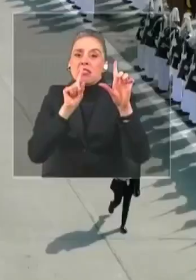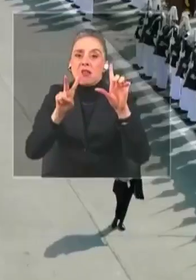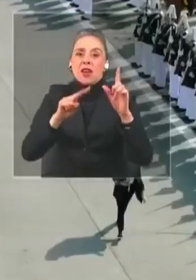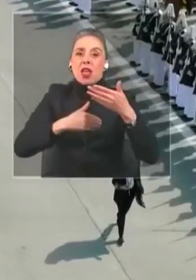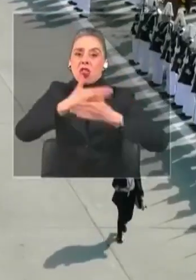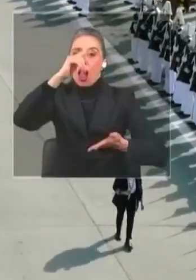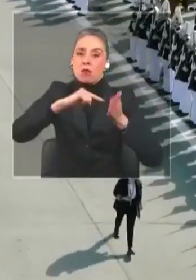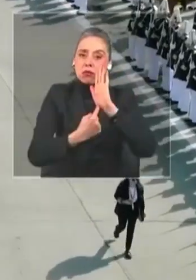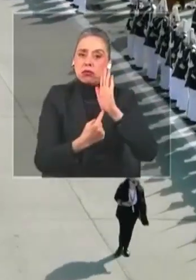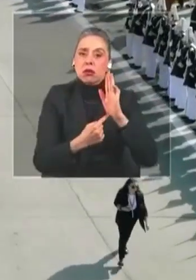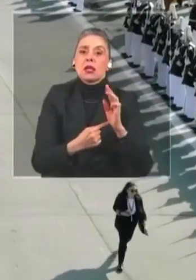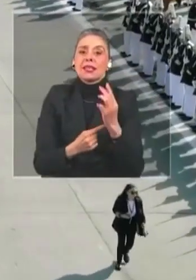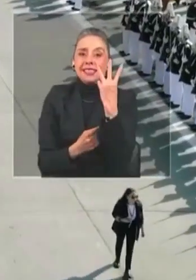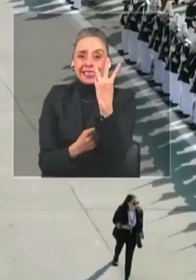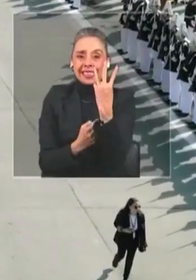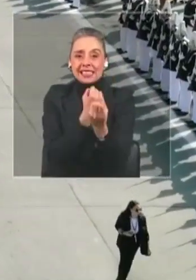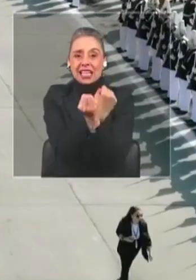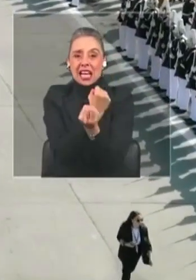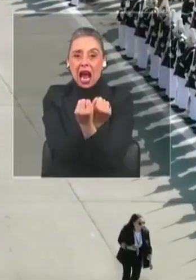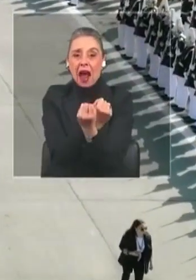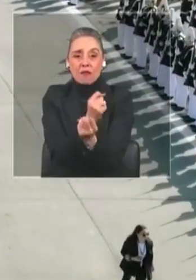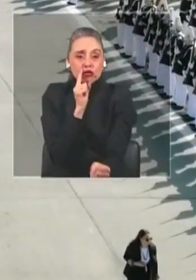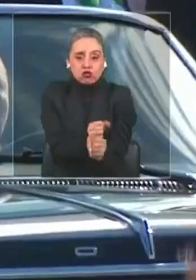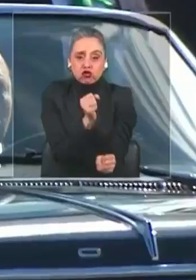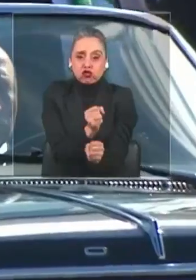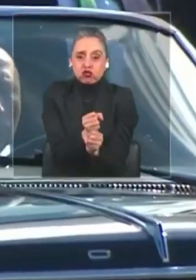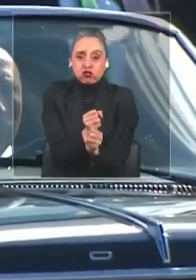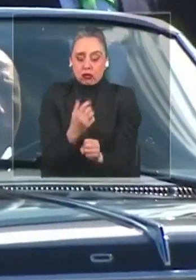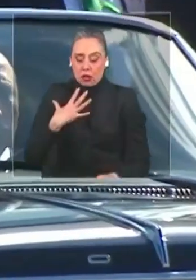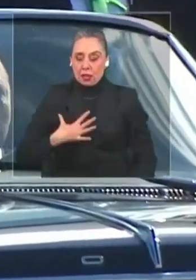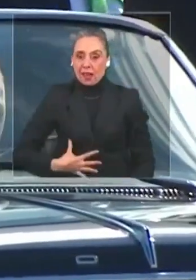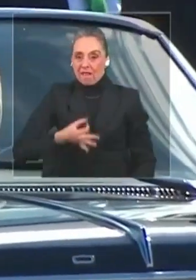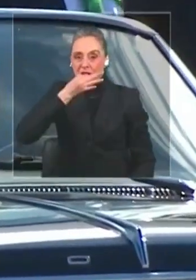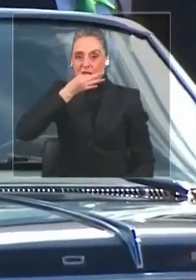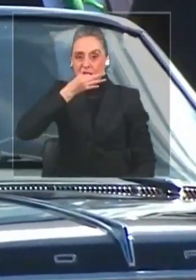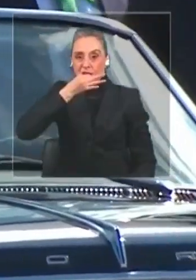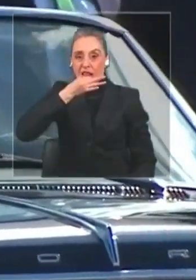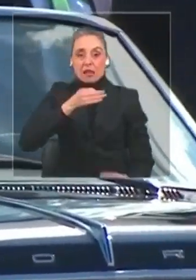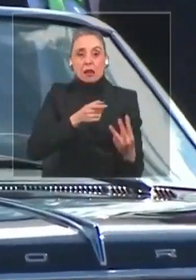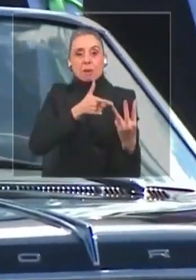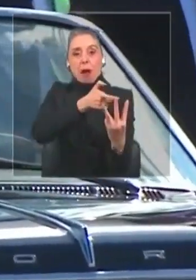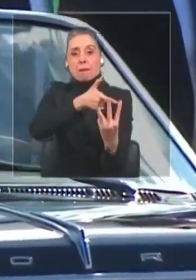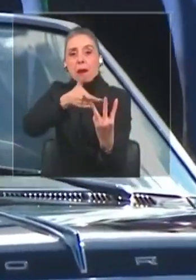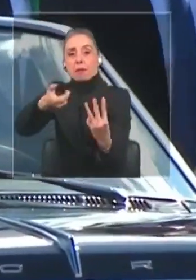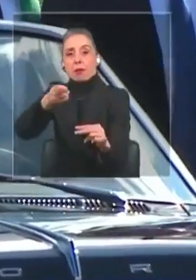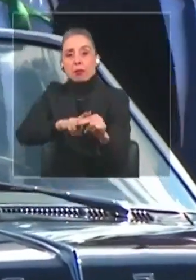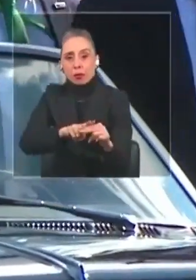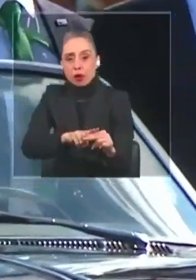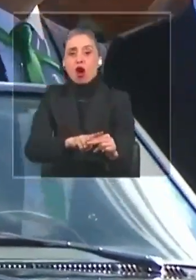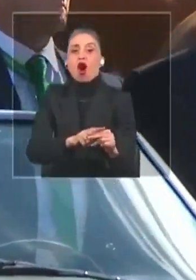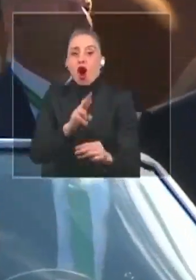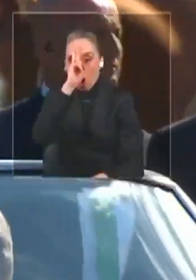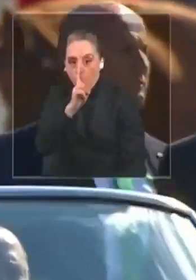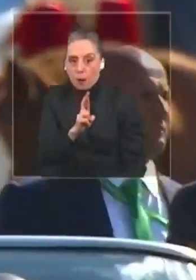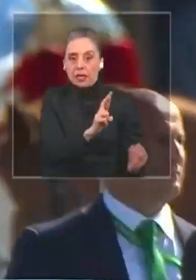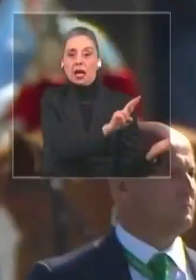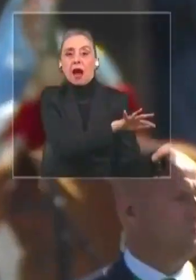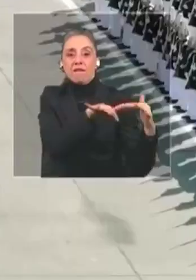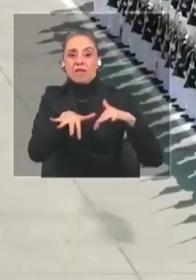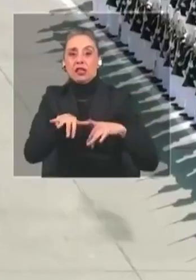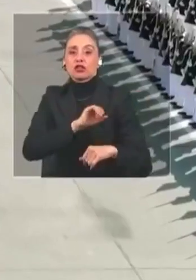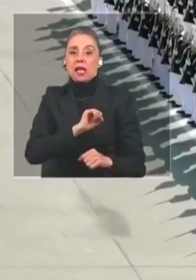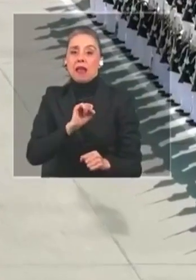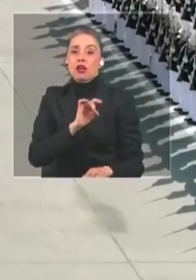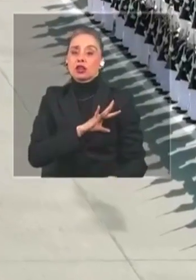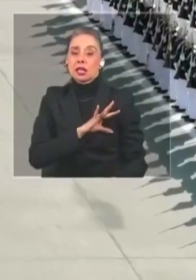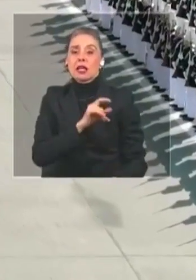diarios, asesinando a tres carabineros en servicio que vestían de verde. Hoy va a haber un homenaje para ellos. Han venido hasta Santiago de Chile personal